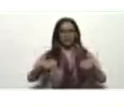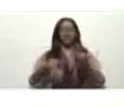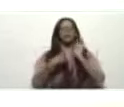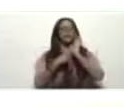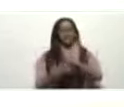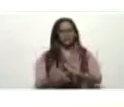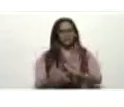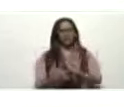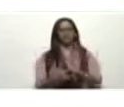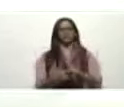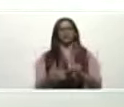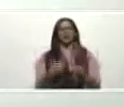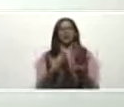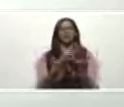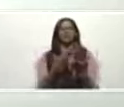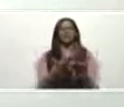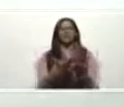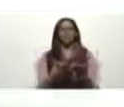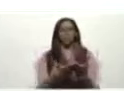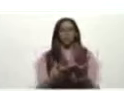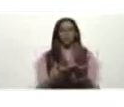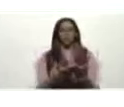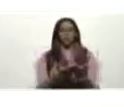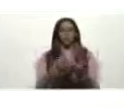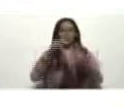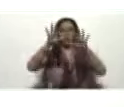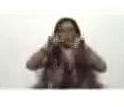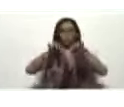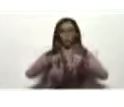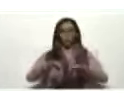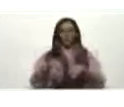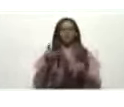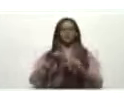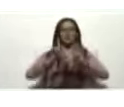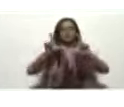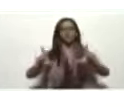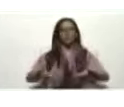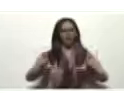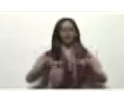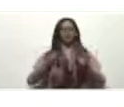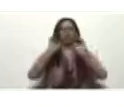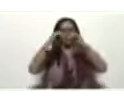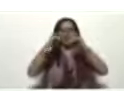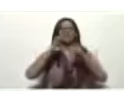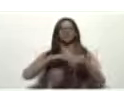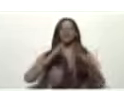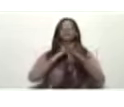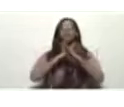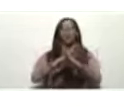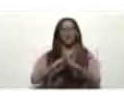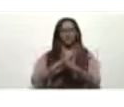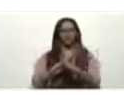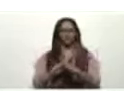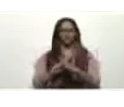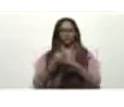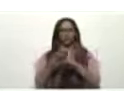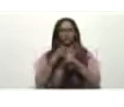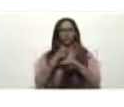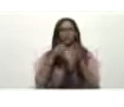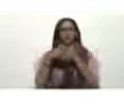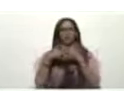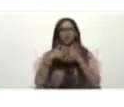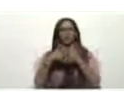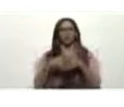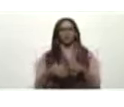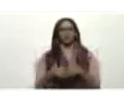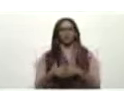presentaron la entrevista, los testimonios y los documentos que certificaban que los microscopios estaban bloqueados por el gobierno de los Estados